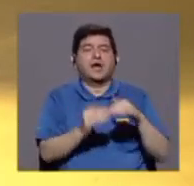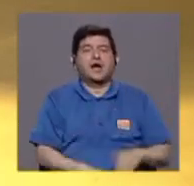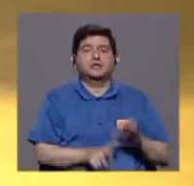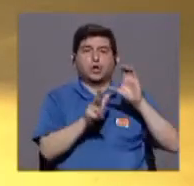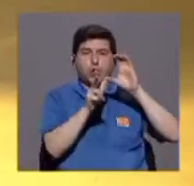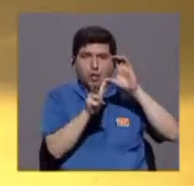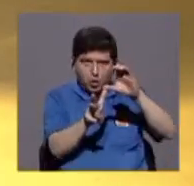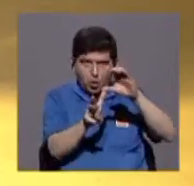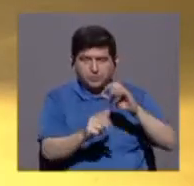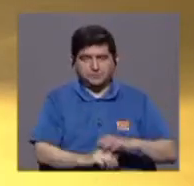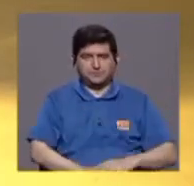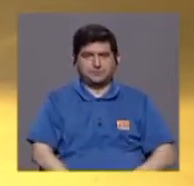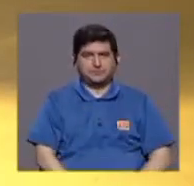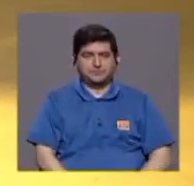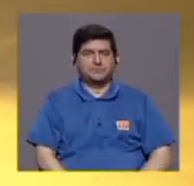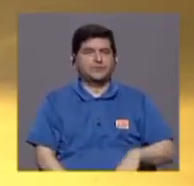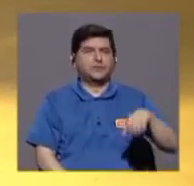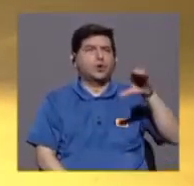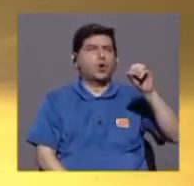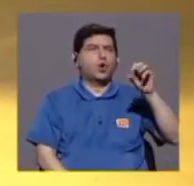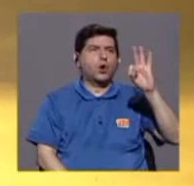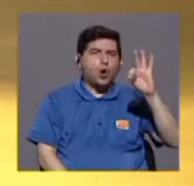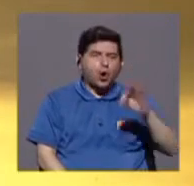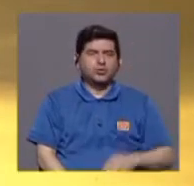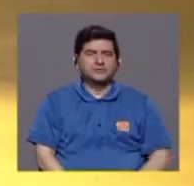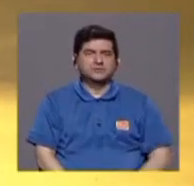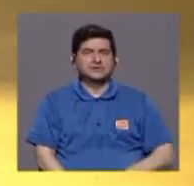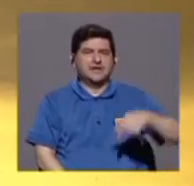digamos Cot, Quircot,